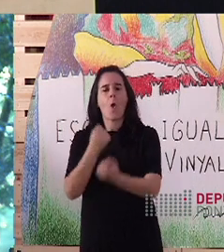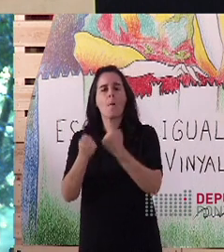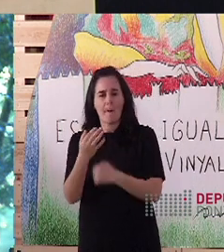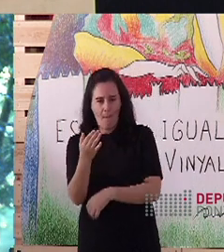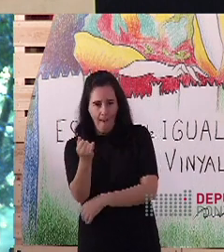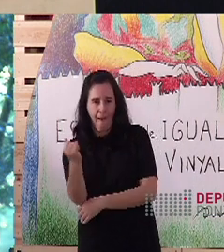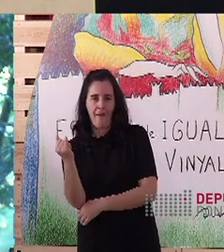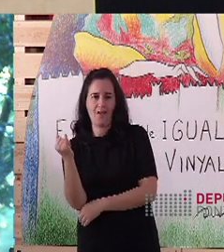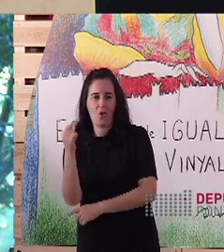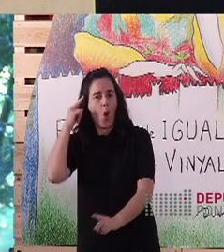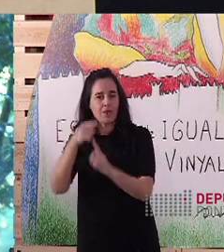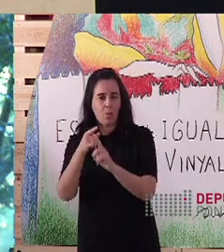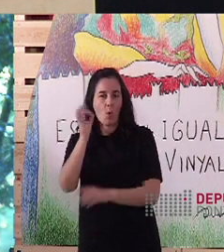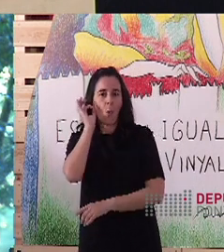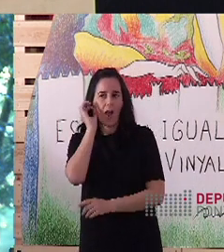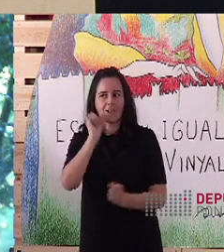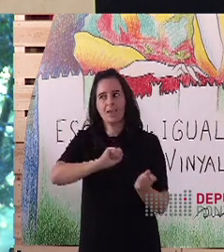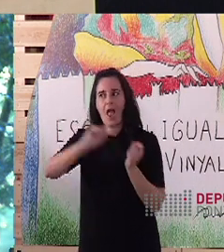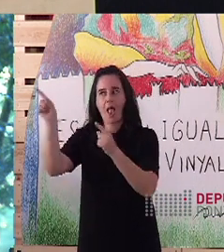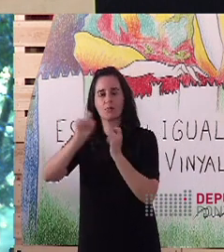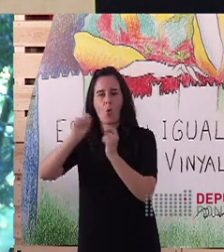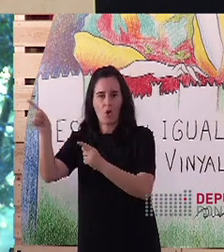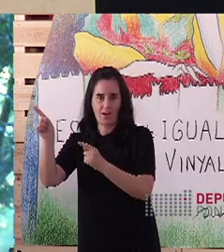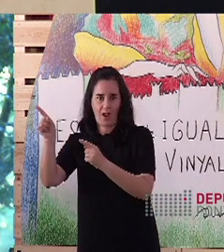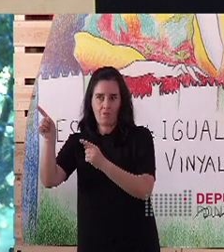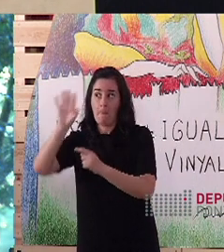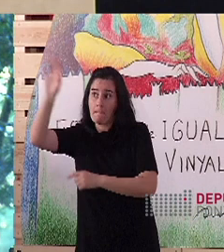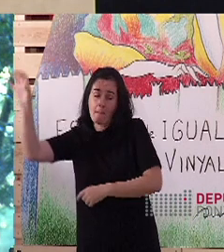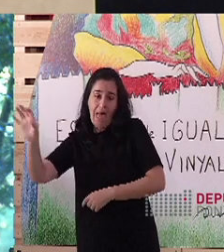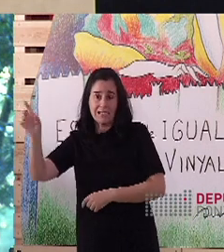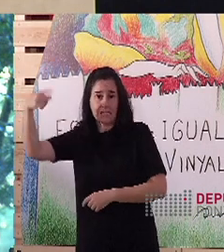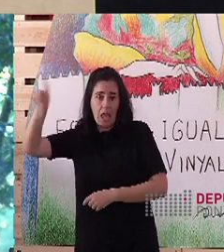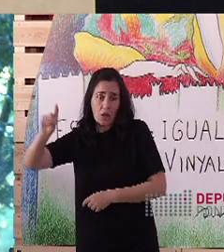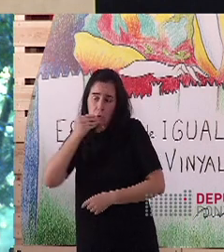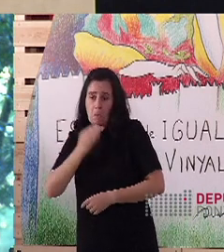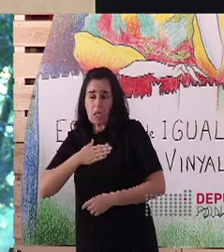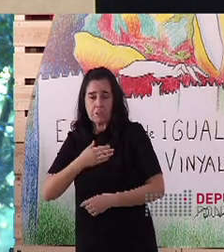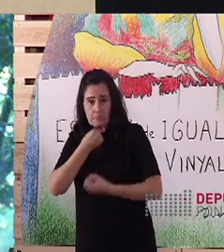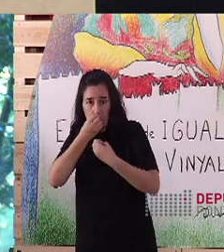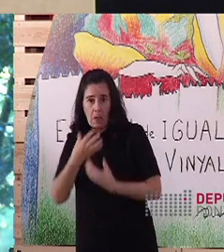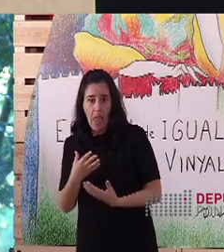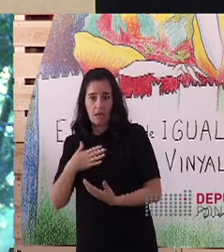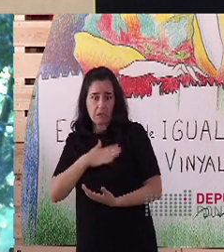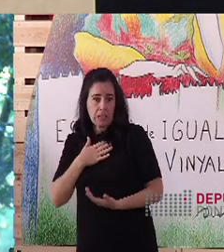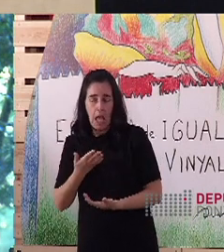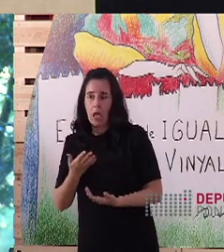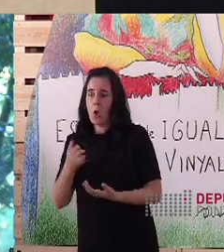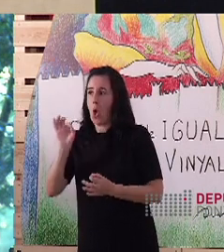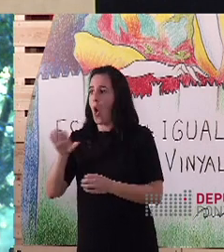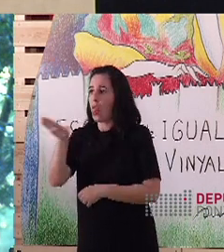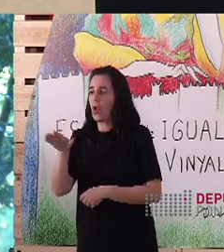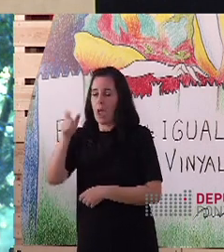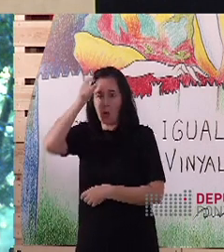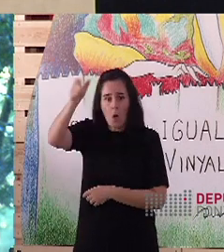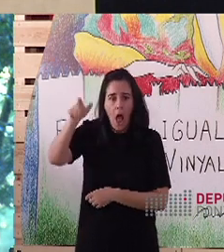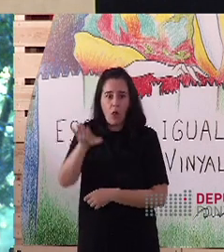para exportar a mujeres a países con altas tasas de bienestar o de ámbitos rurales a ámbitos